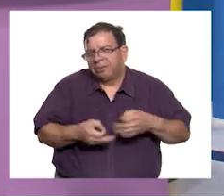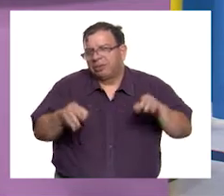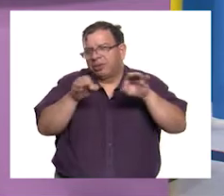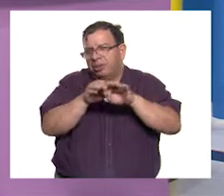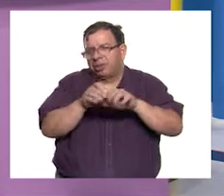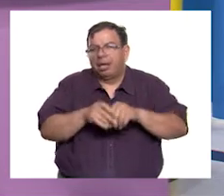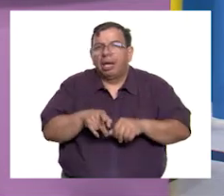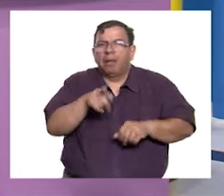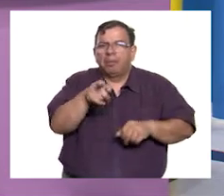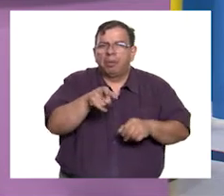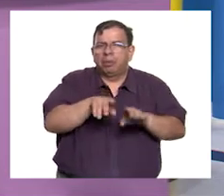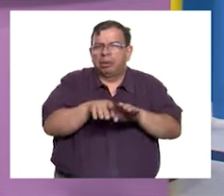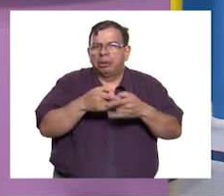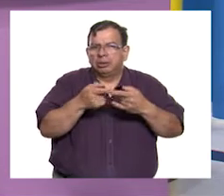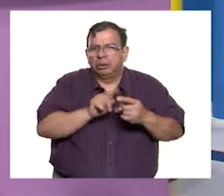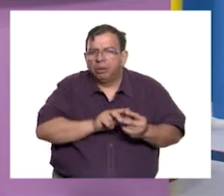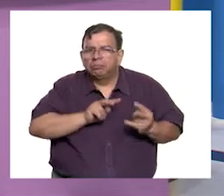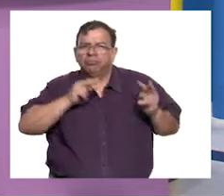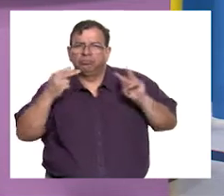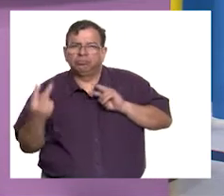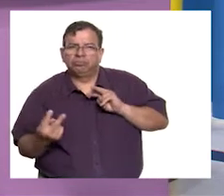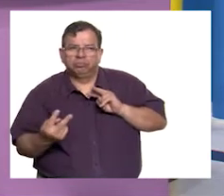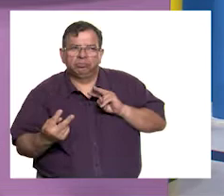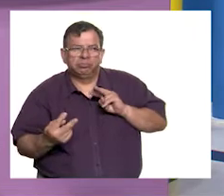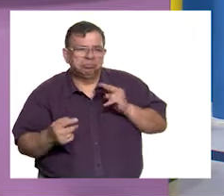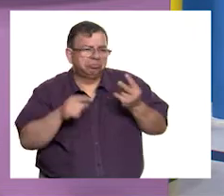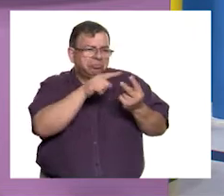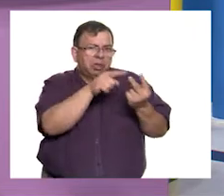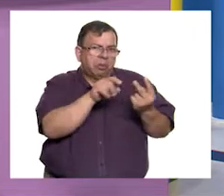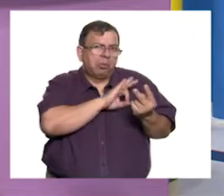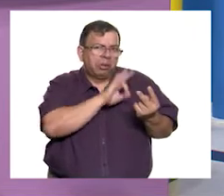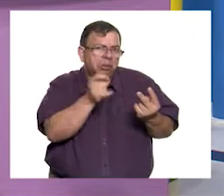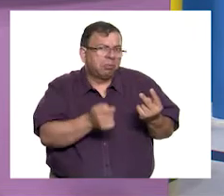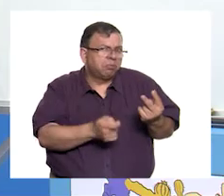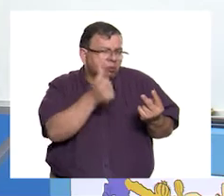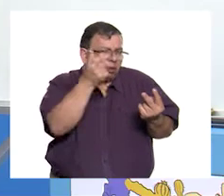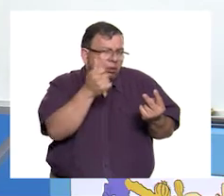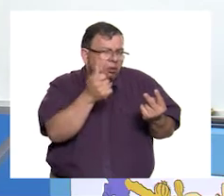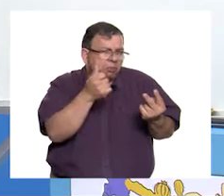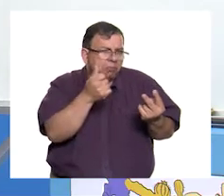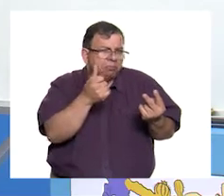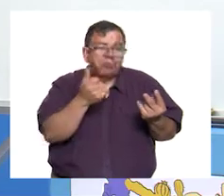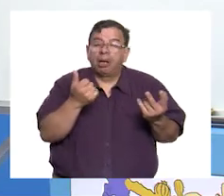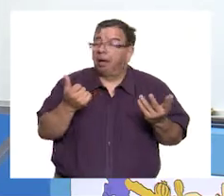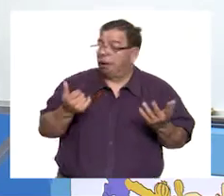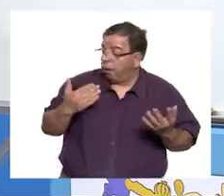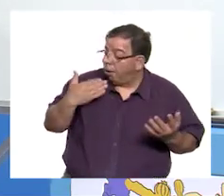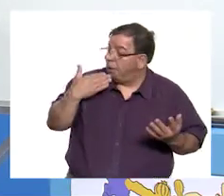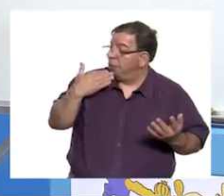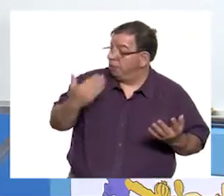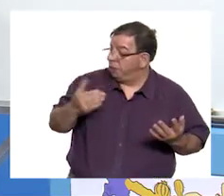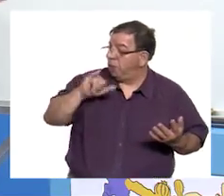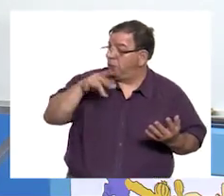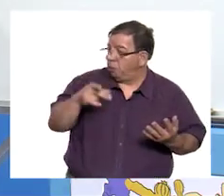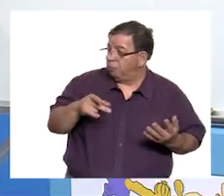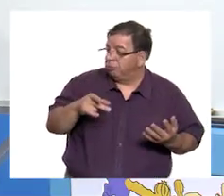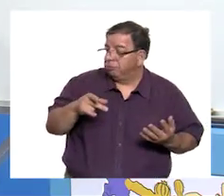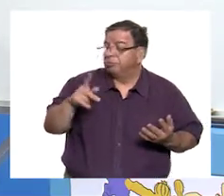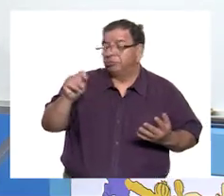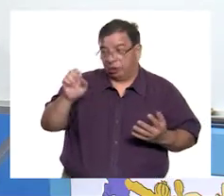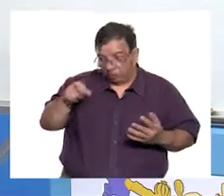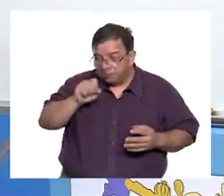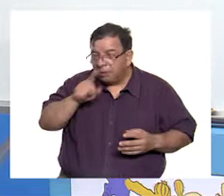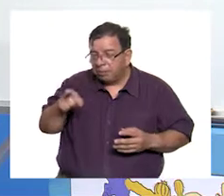historia desde otra perspectiva, ellas podrían ser las protagonistas. Muy bien, Juan Carlos. Ton, tú también,